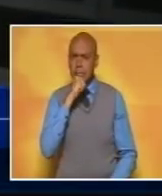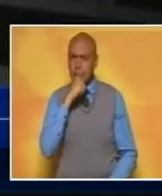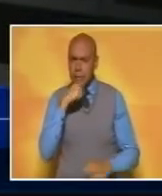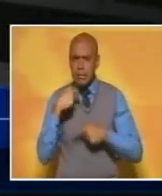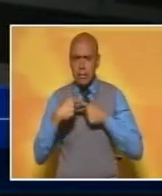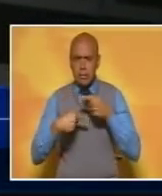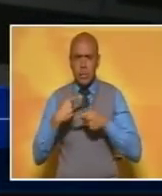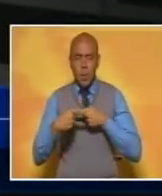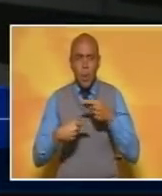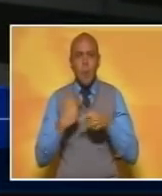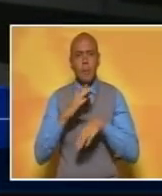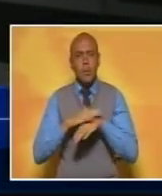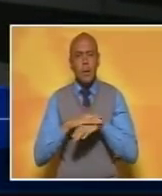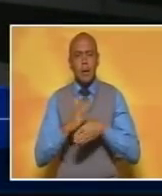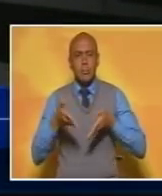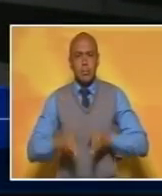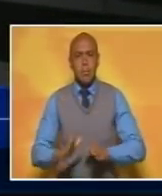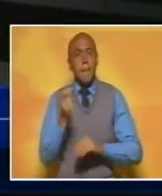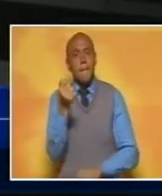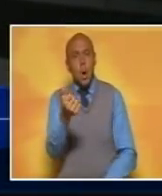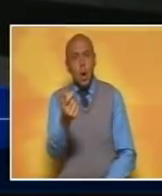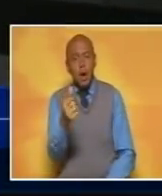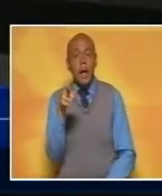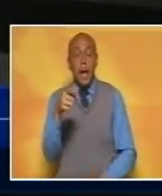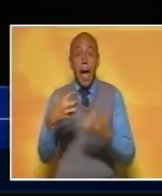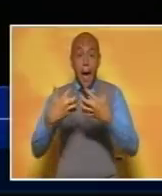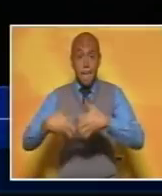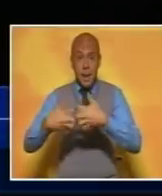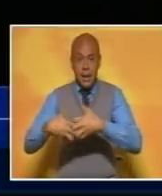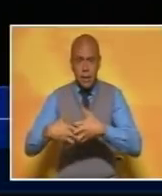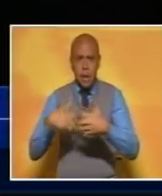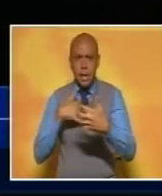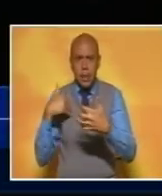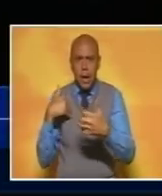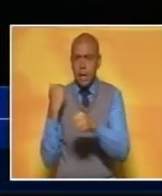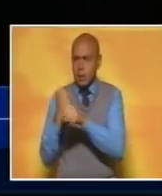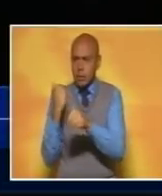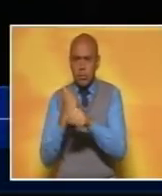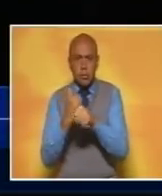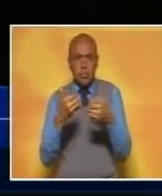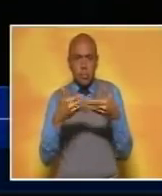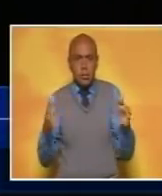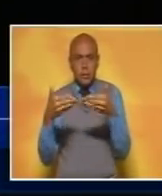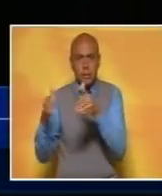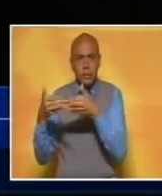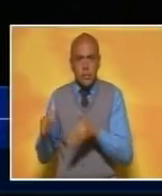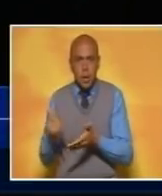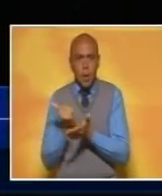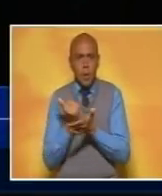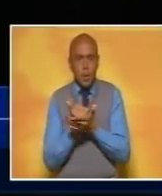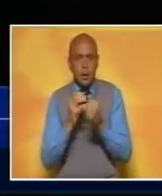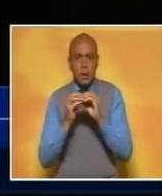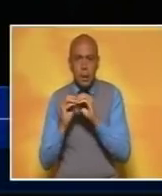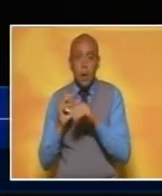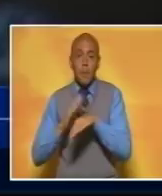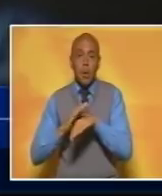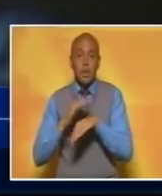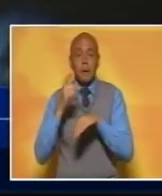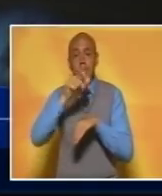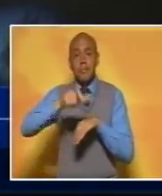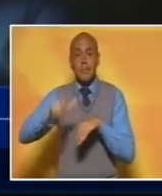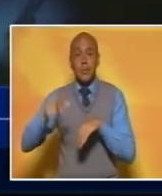tasas de natalidad, las empresas buscan automatizar los empleos para abordar una inminente escasez de mano de